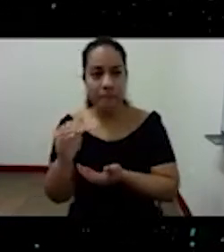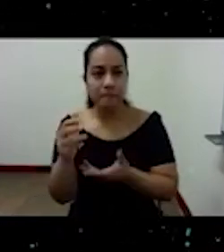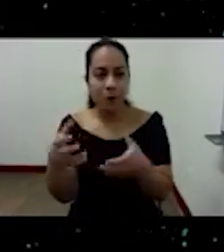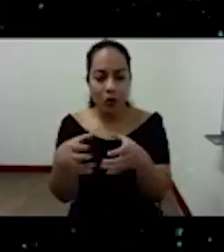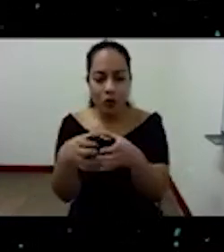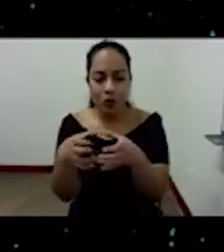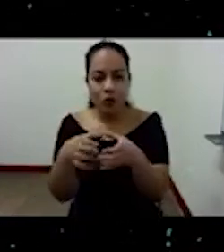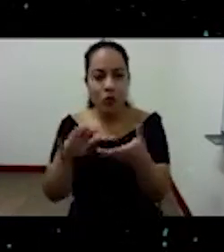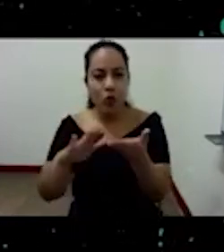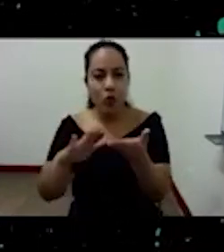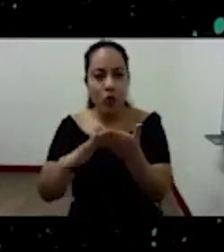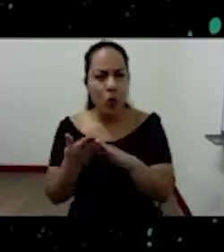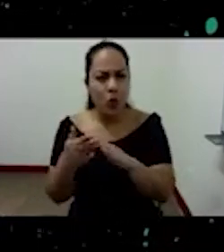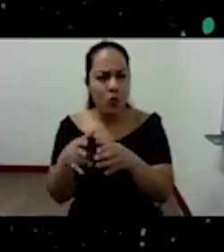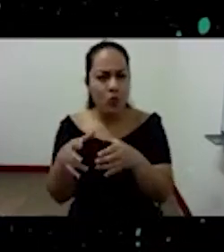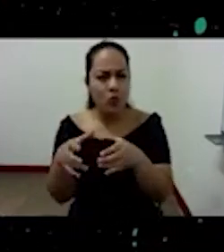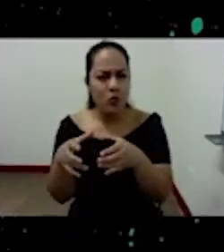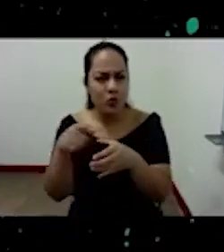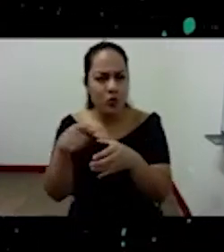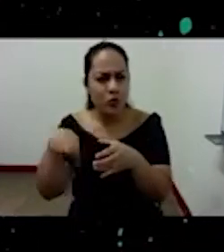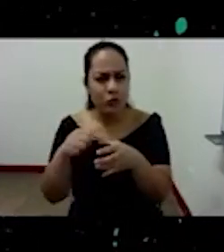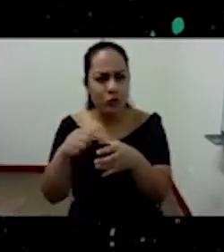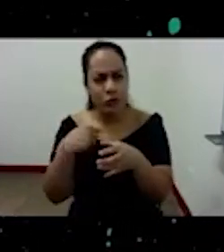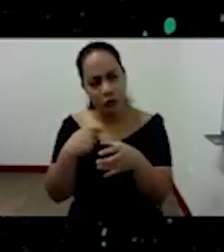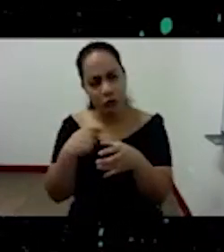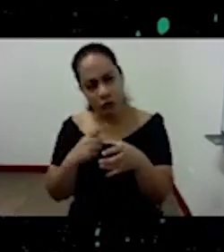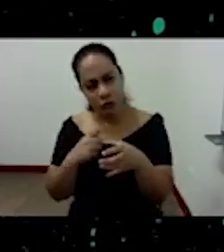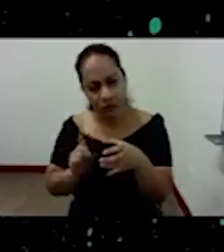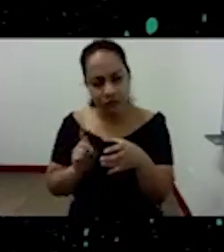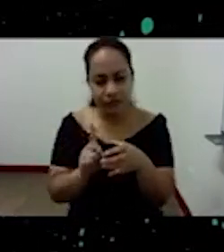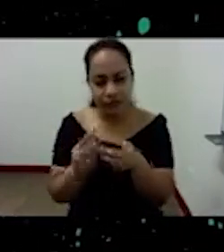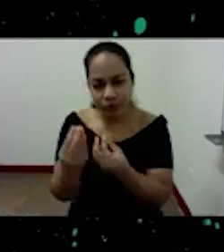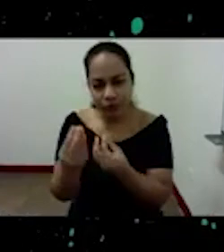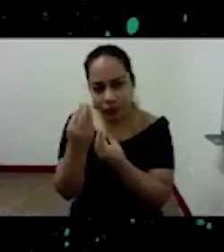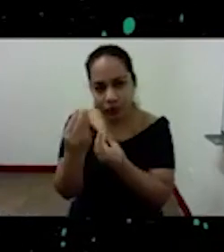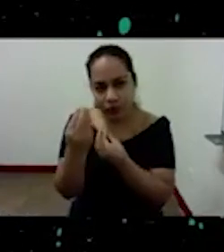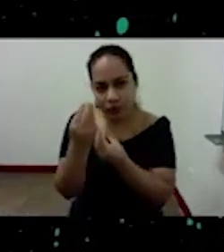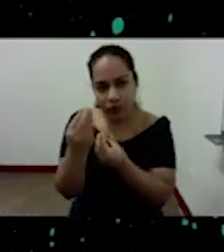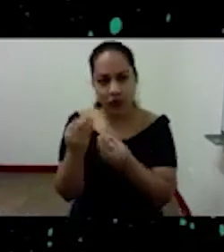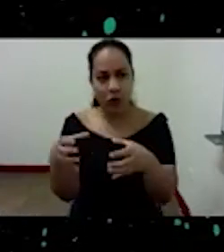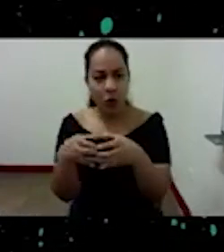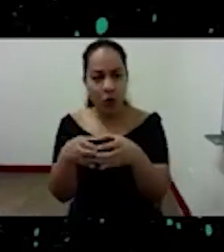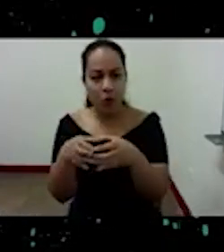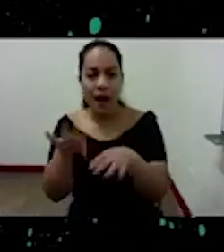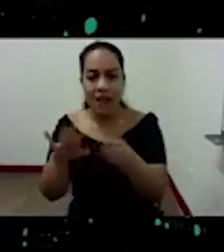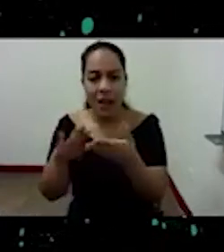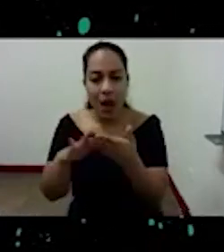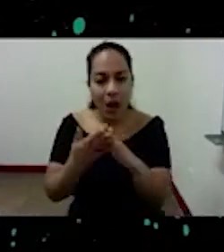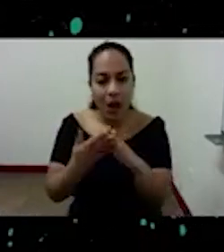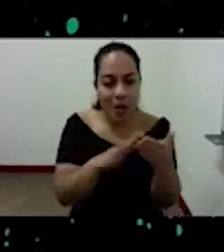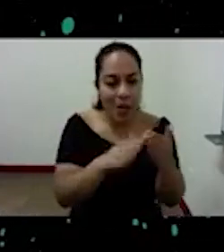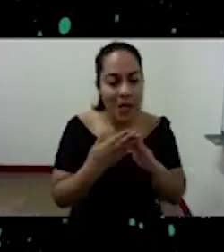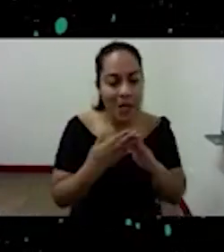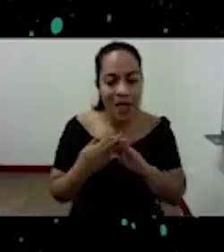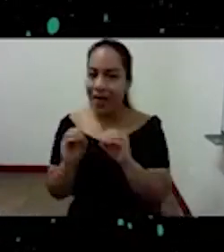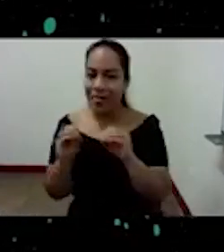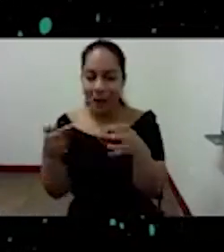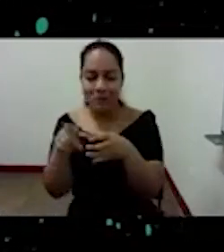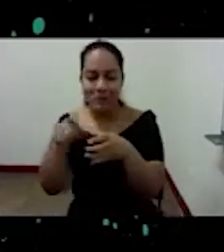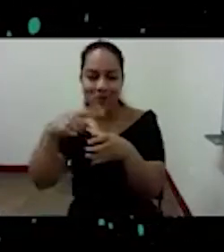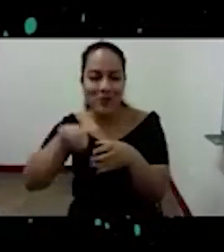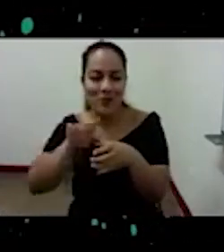comunidad en la que me formé, comunidad de las que no tenemos comunidad. A